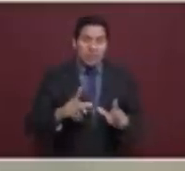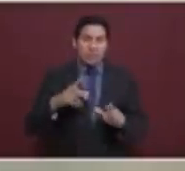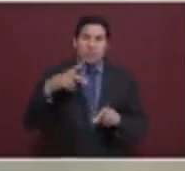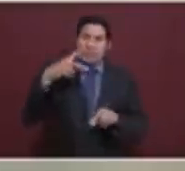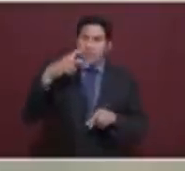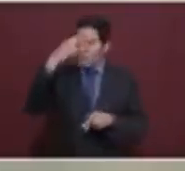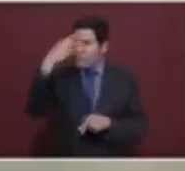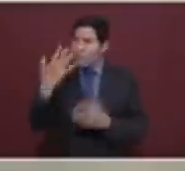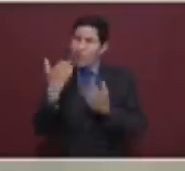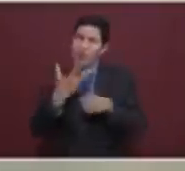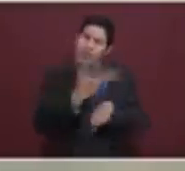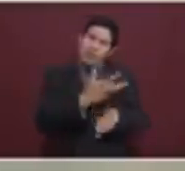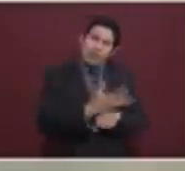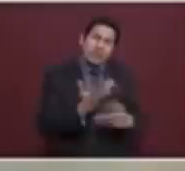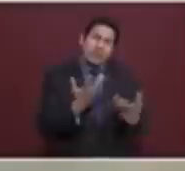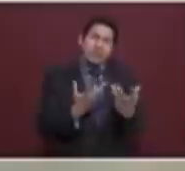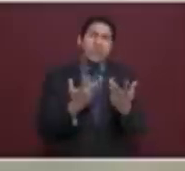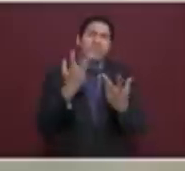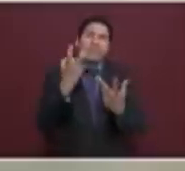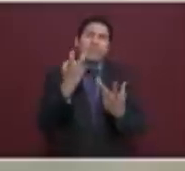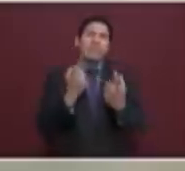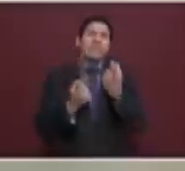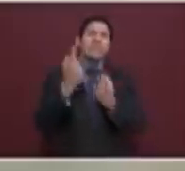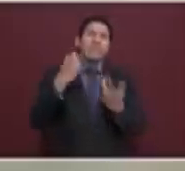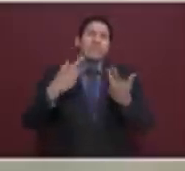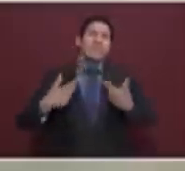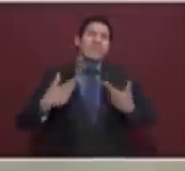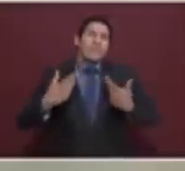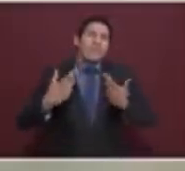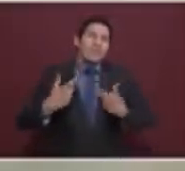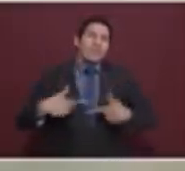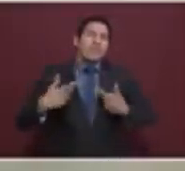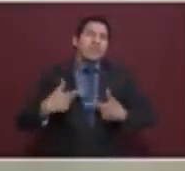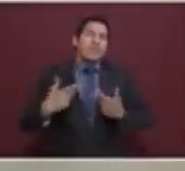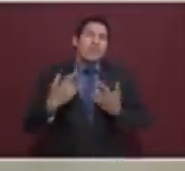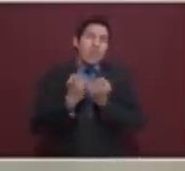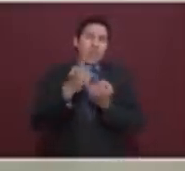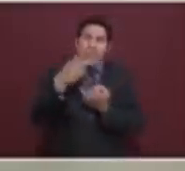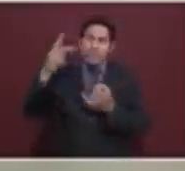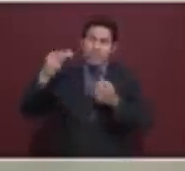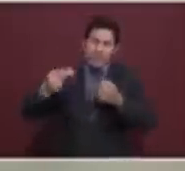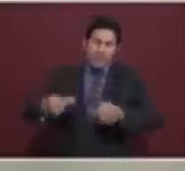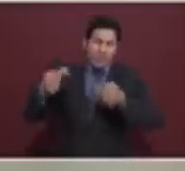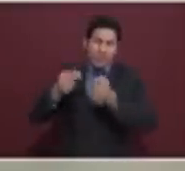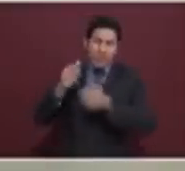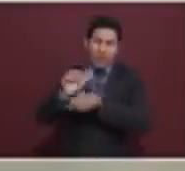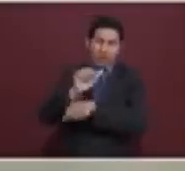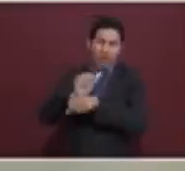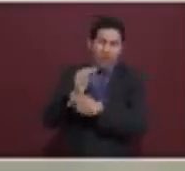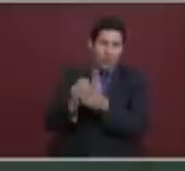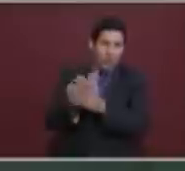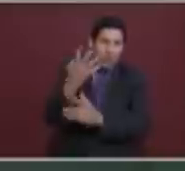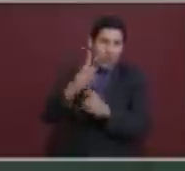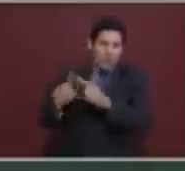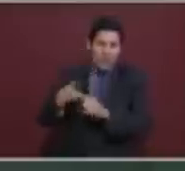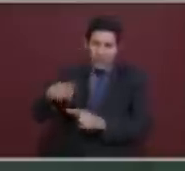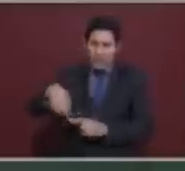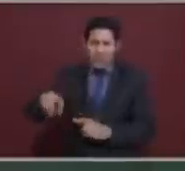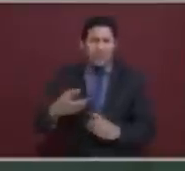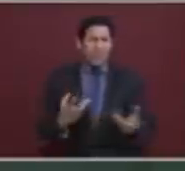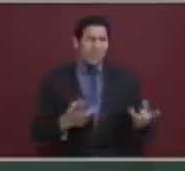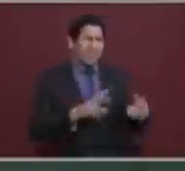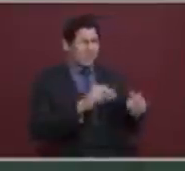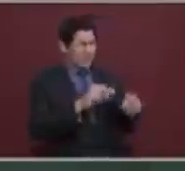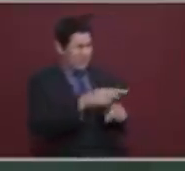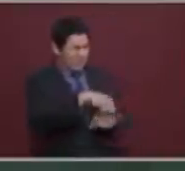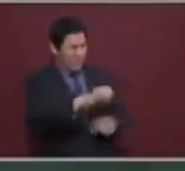pues este se quejan se oponen a que existan estos